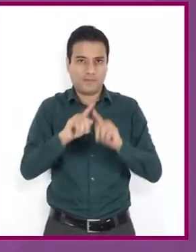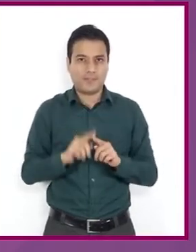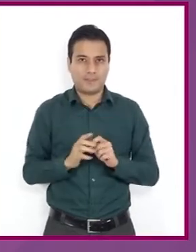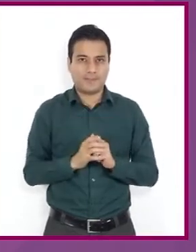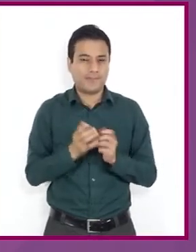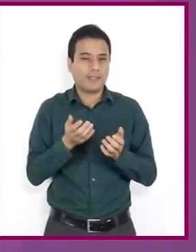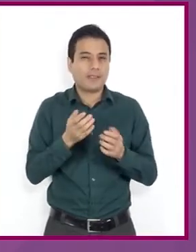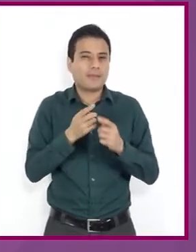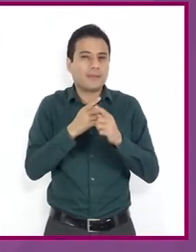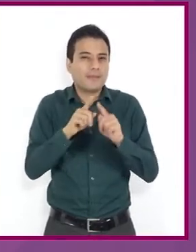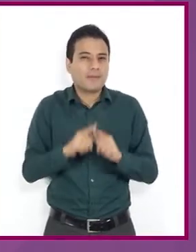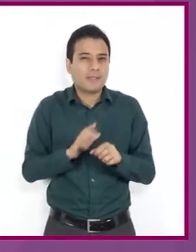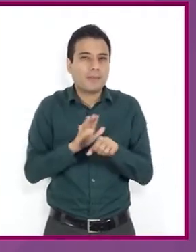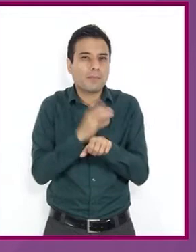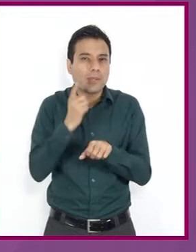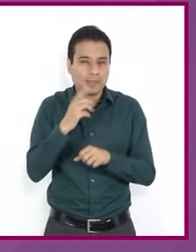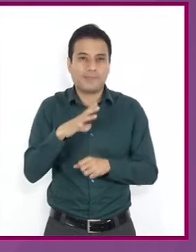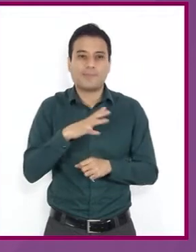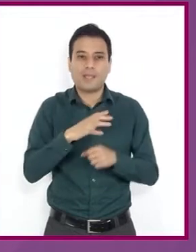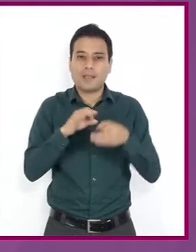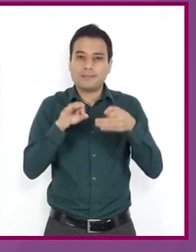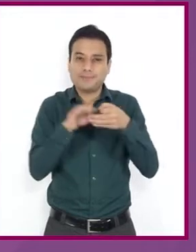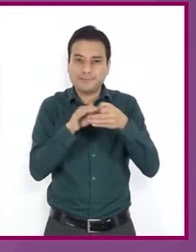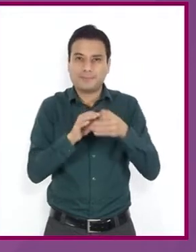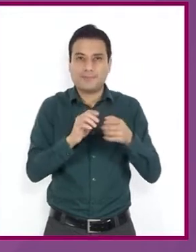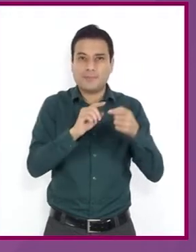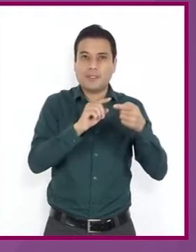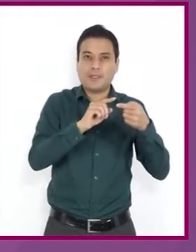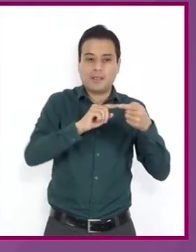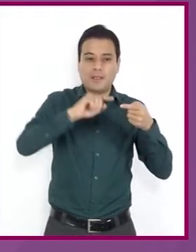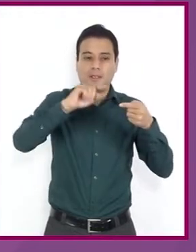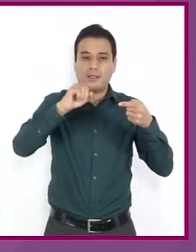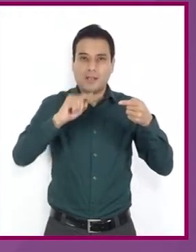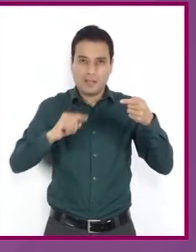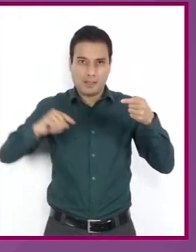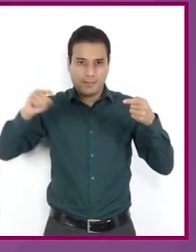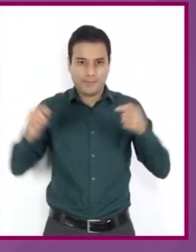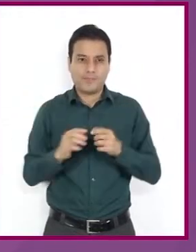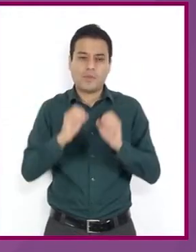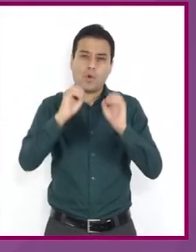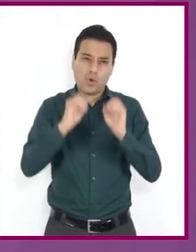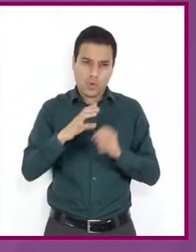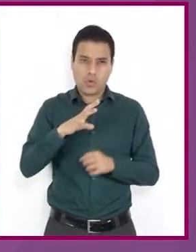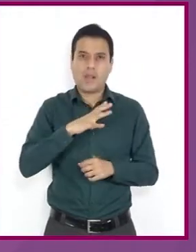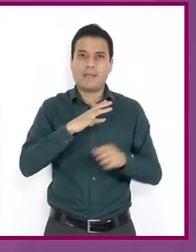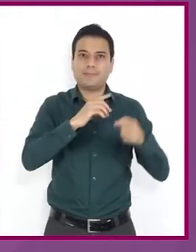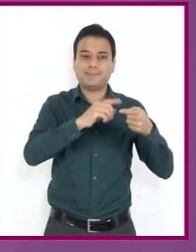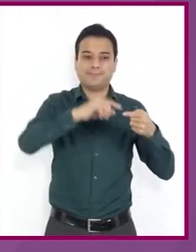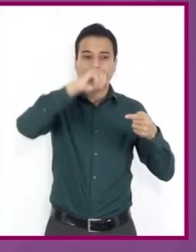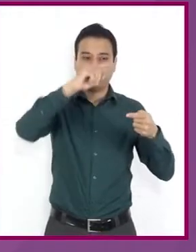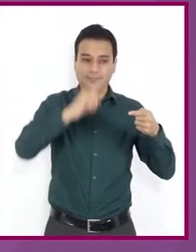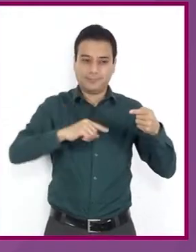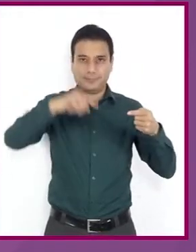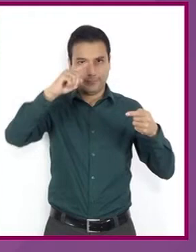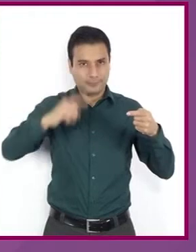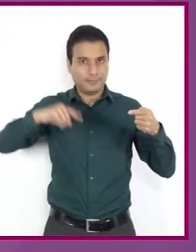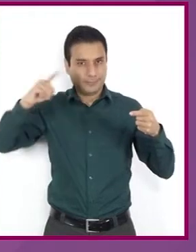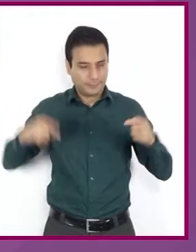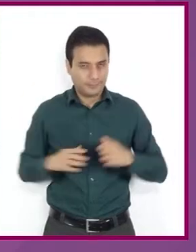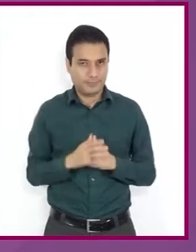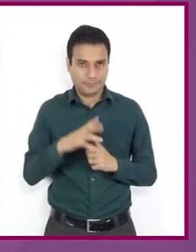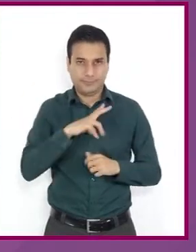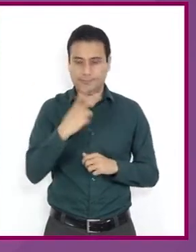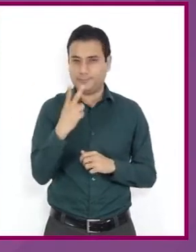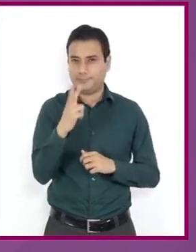frecuencia, pues las hay de baja frecuencia pero de longitud larga, y las hay de alta frecuencia cuya longitud de onda es corta.